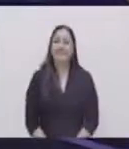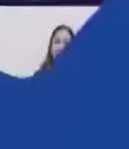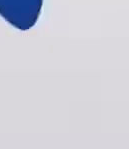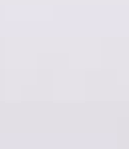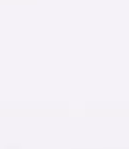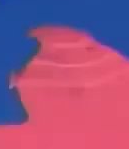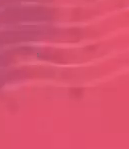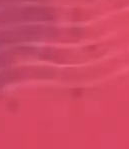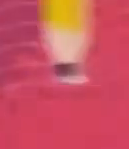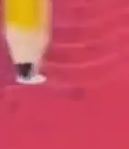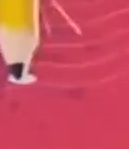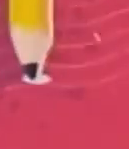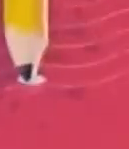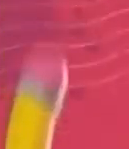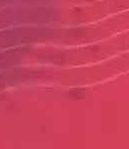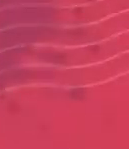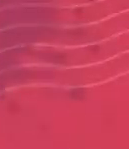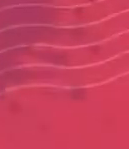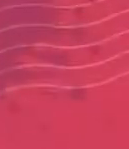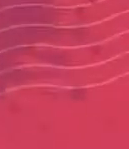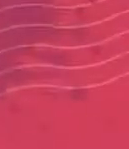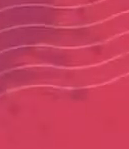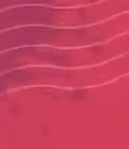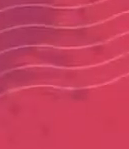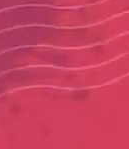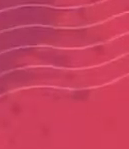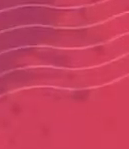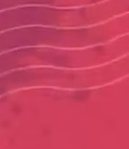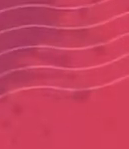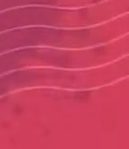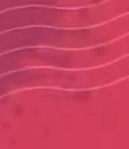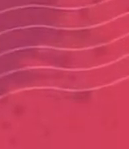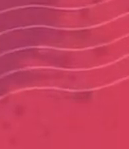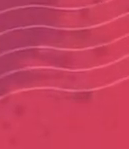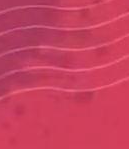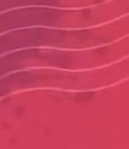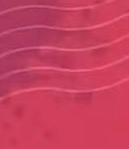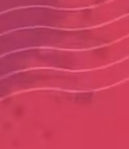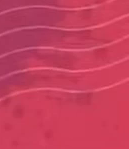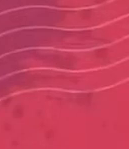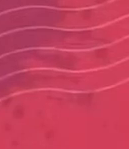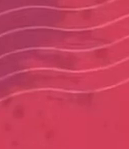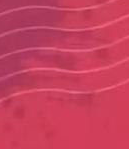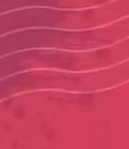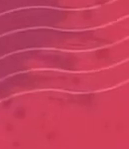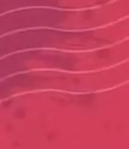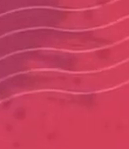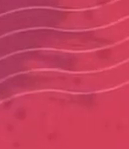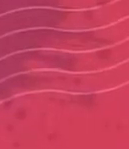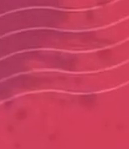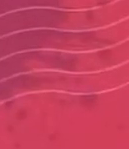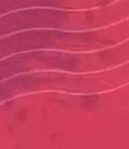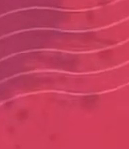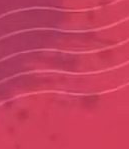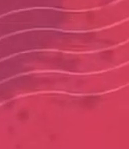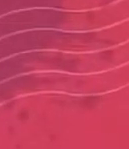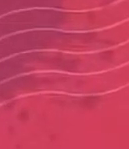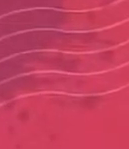próxima! Es el momento de ponerte en movimiento y activar tu cuerpo y mente. Este es el segmento de Educación